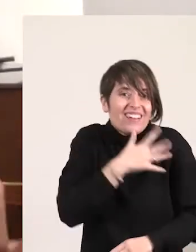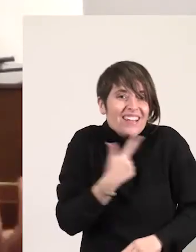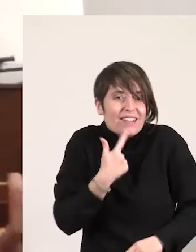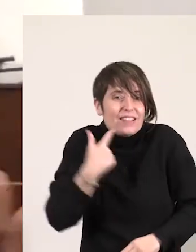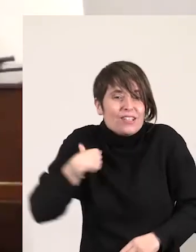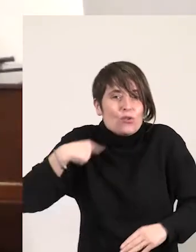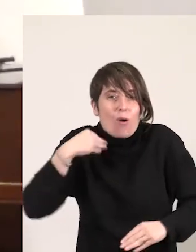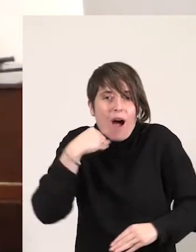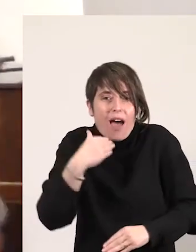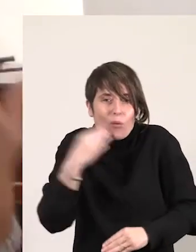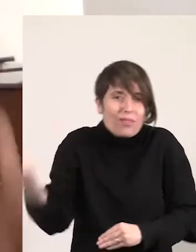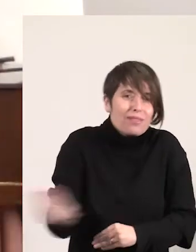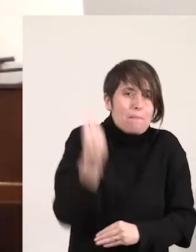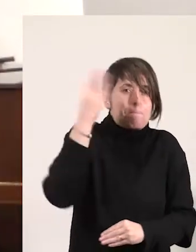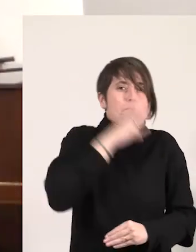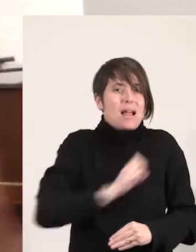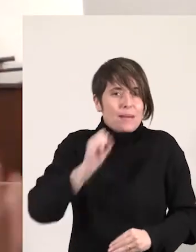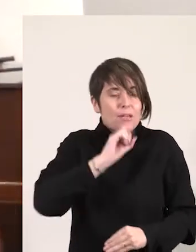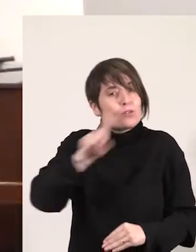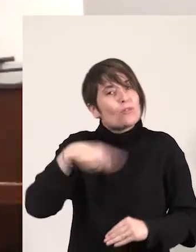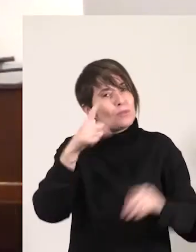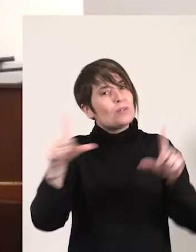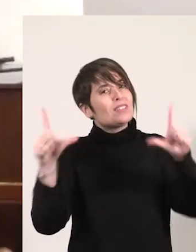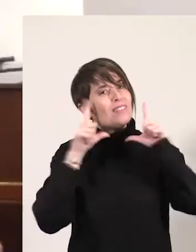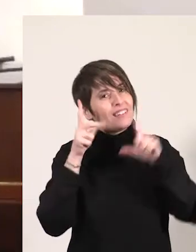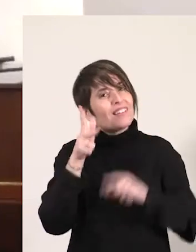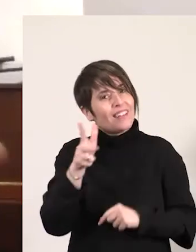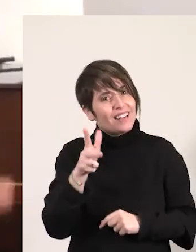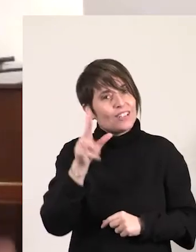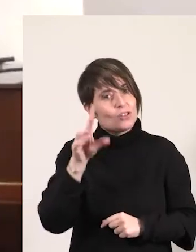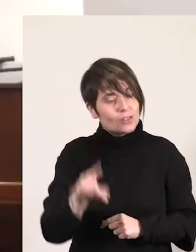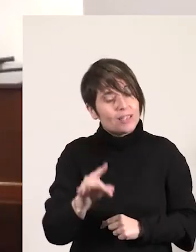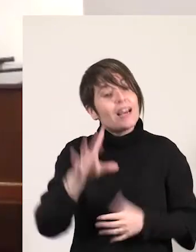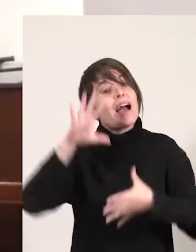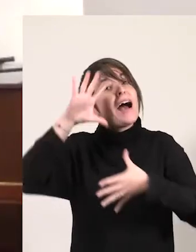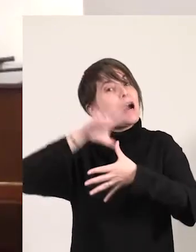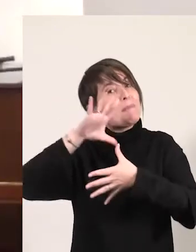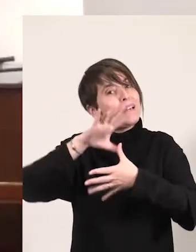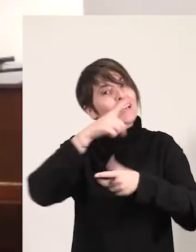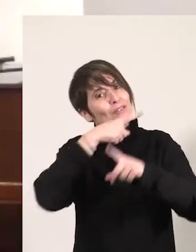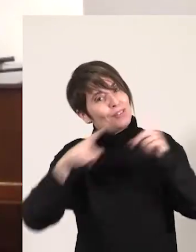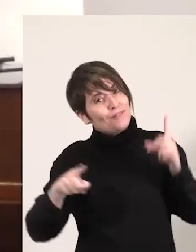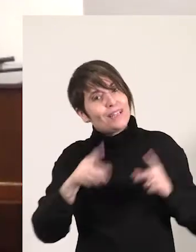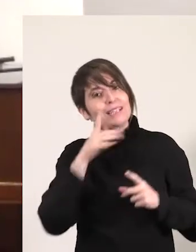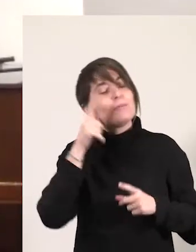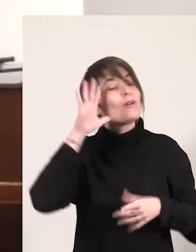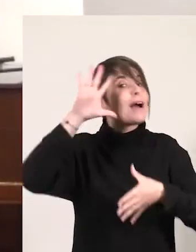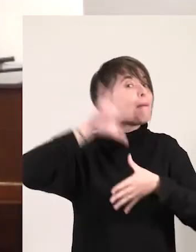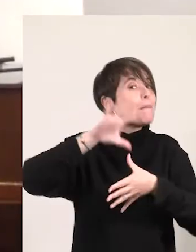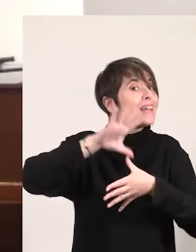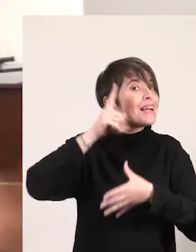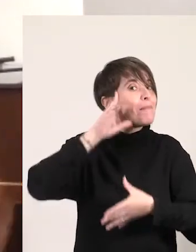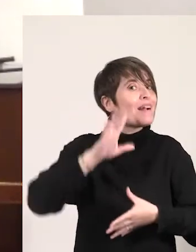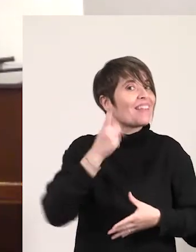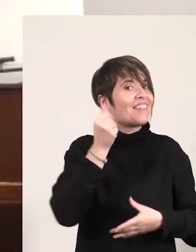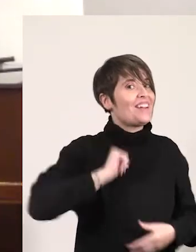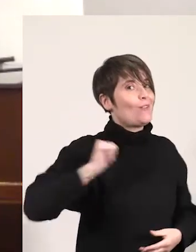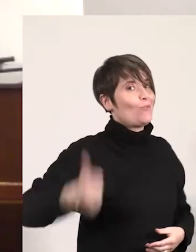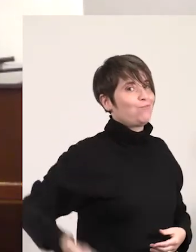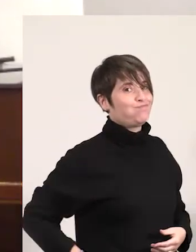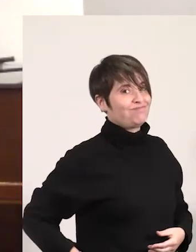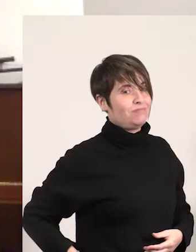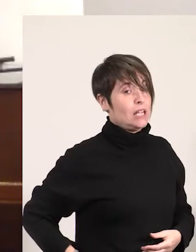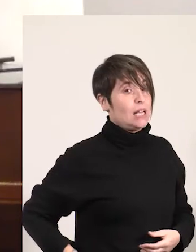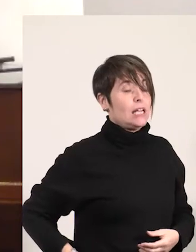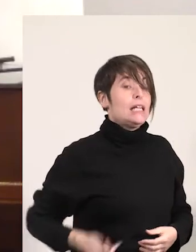sí tienes derecho a salir, o sea, tienes que ser Spider-Man, un superhéroe para poder salir. Y lo que decías de los americanos, sí, porque a los americanos se les asocia más dinero en